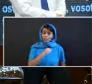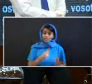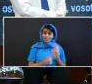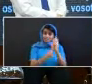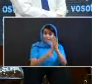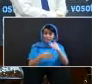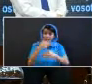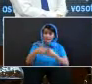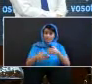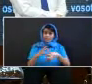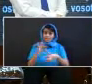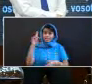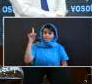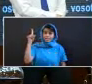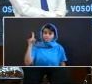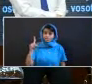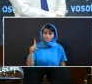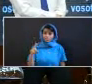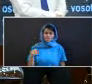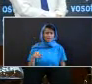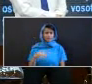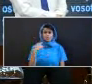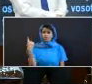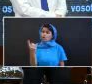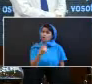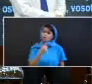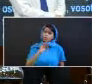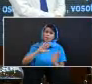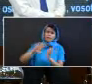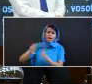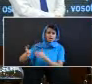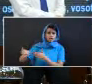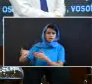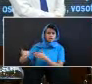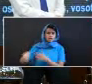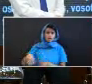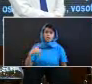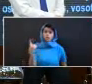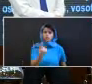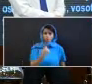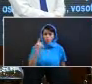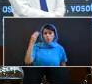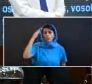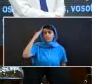ti. Todo lo demás, todo lo que sé,